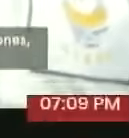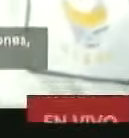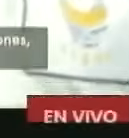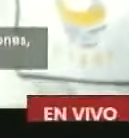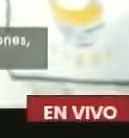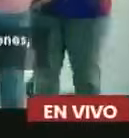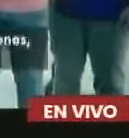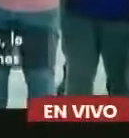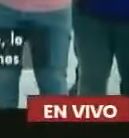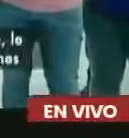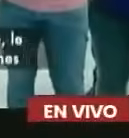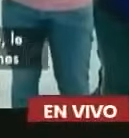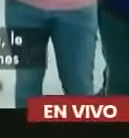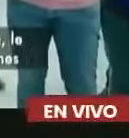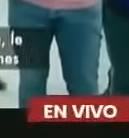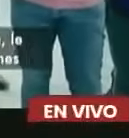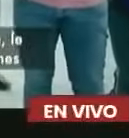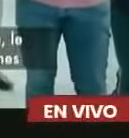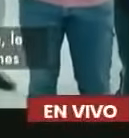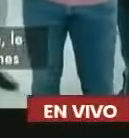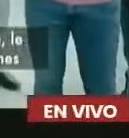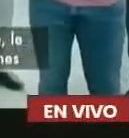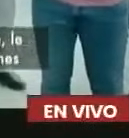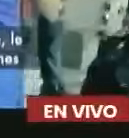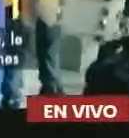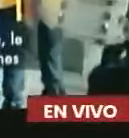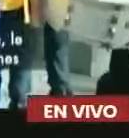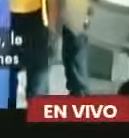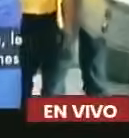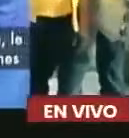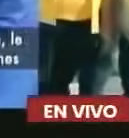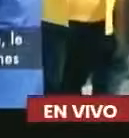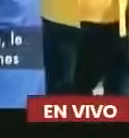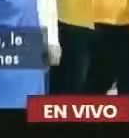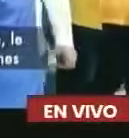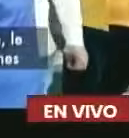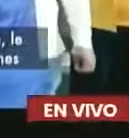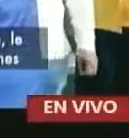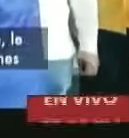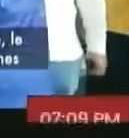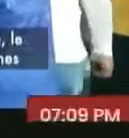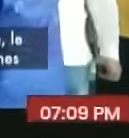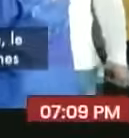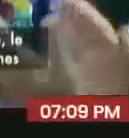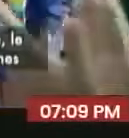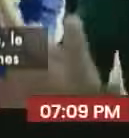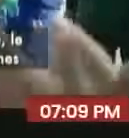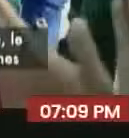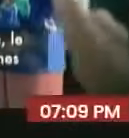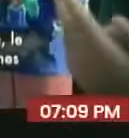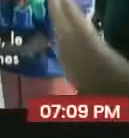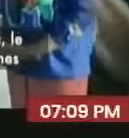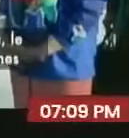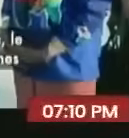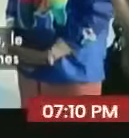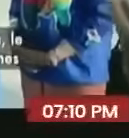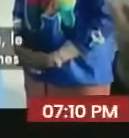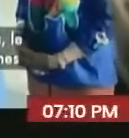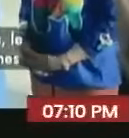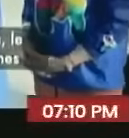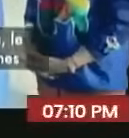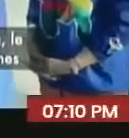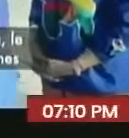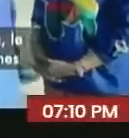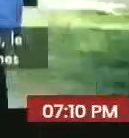y mujeres de a pie a lo largo y ancho de Venezuela y más allá de Venezuela. Le doy las gracias por sus buenos